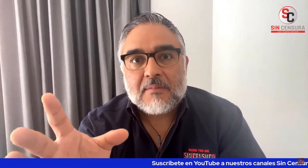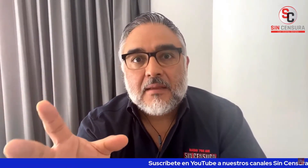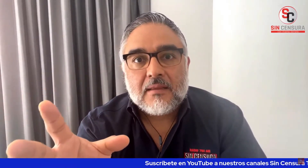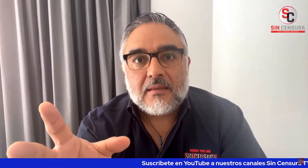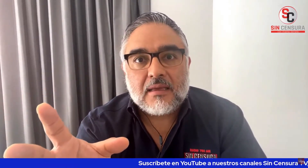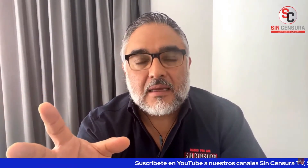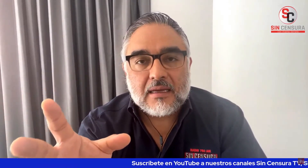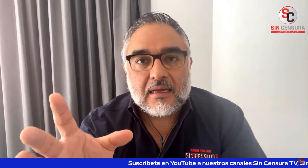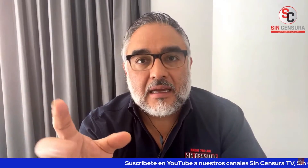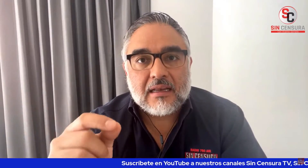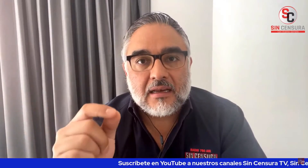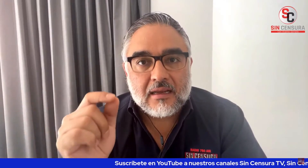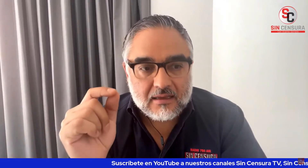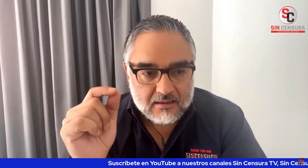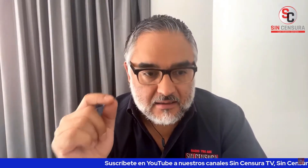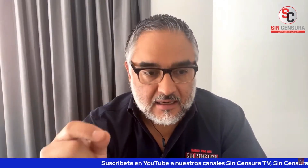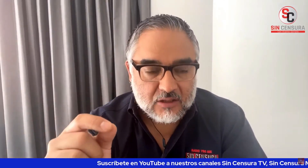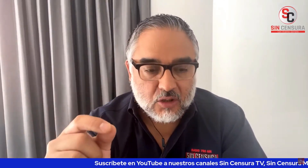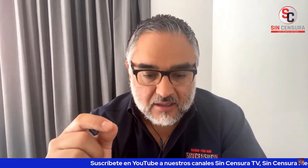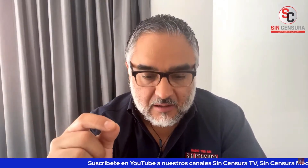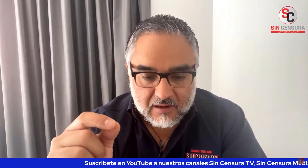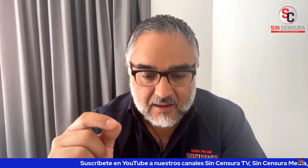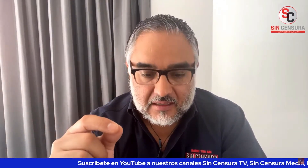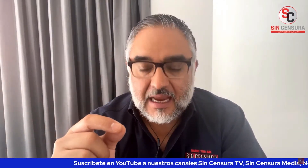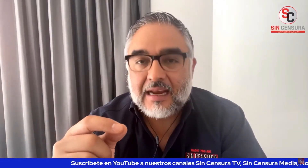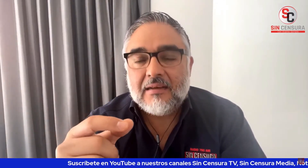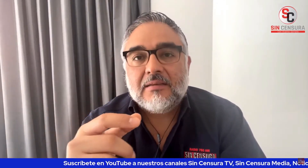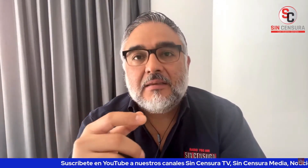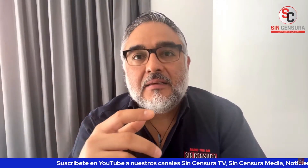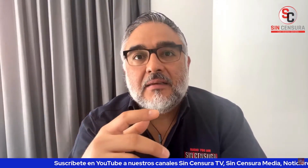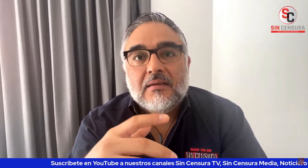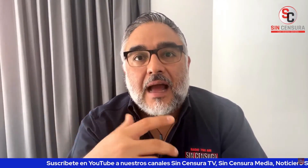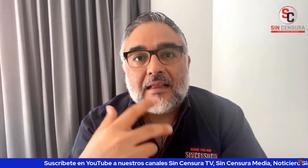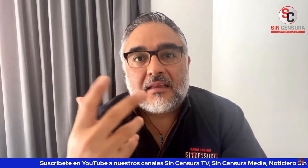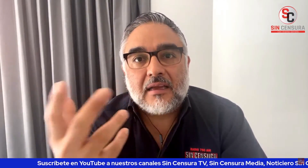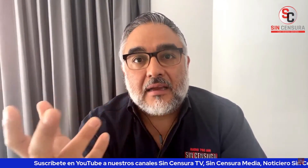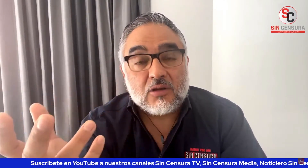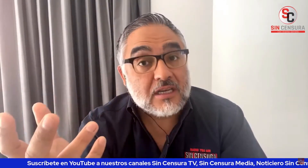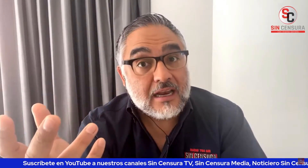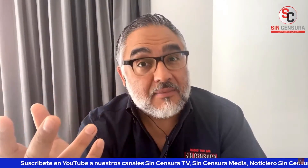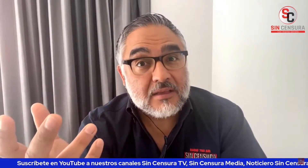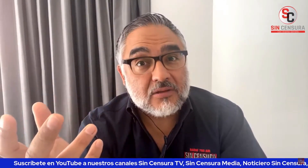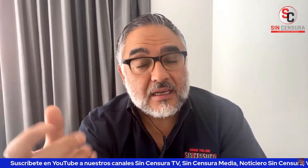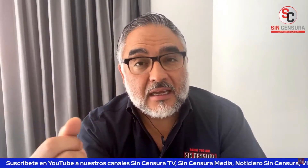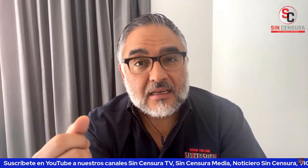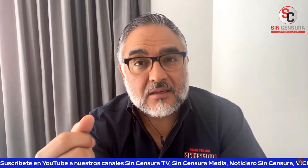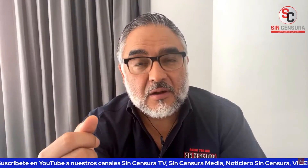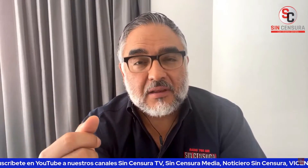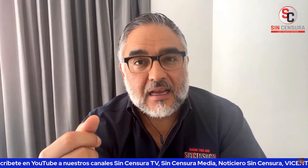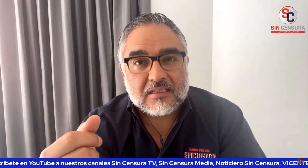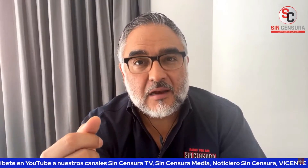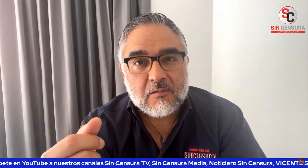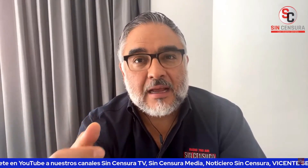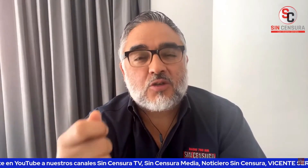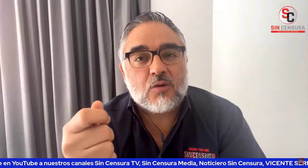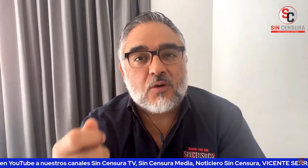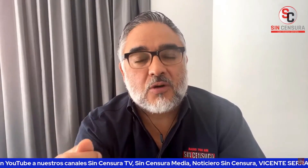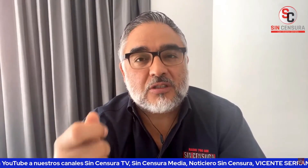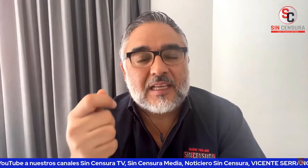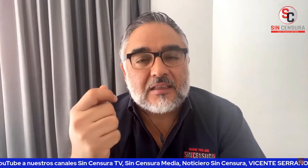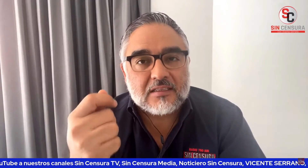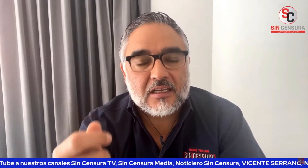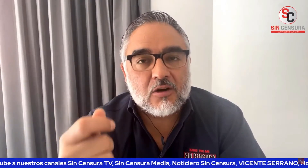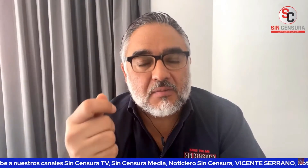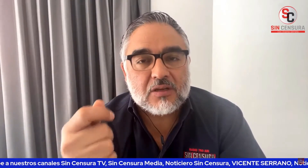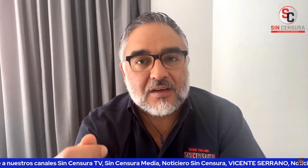defensa del director del Universal ante los señalamientos de que recibieron de García Luna sobornos